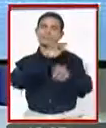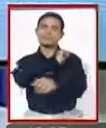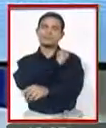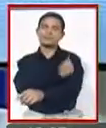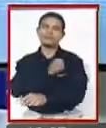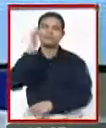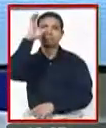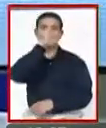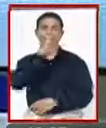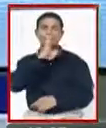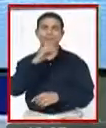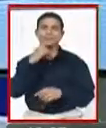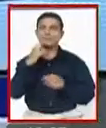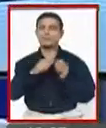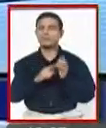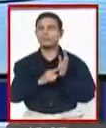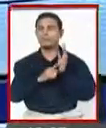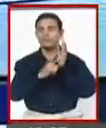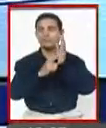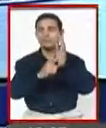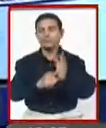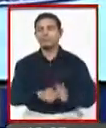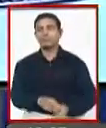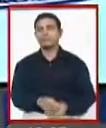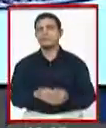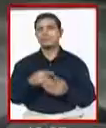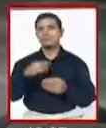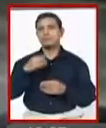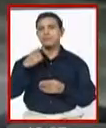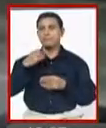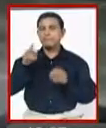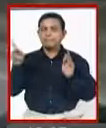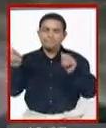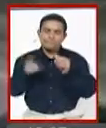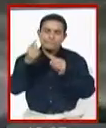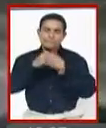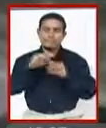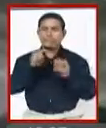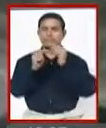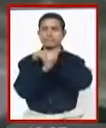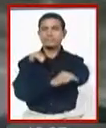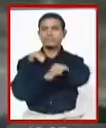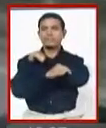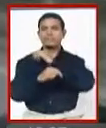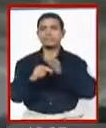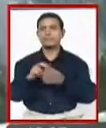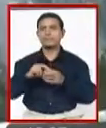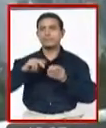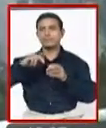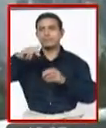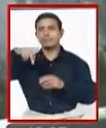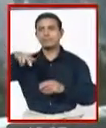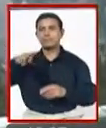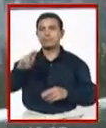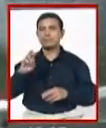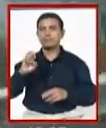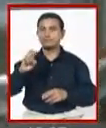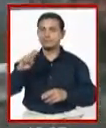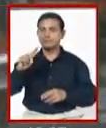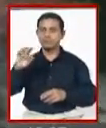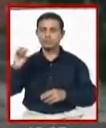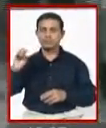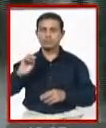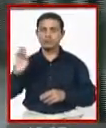autoridades buscan declarar prioridad nacional a Puerto Bush. La preocupación por los efectos negativos en la economía del país